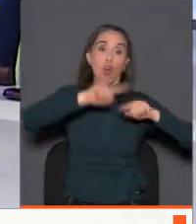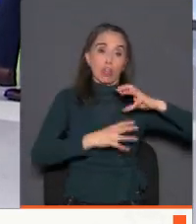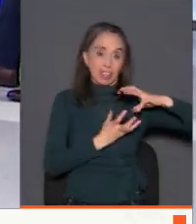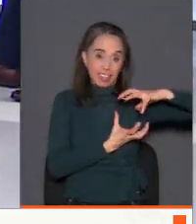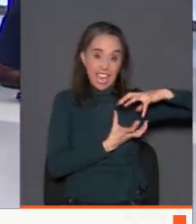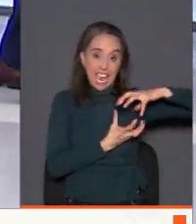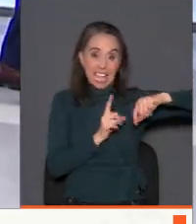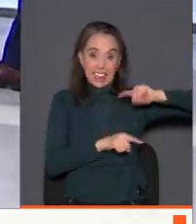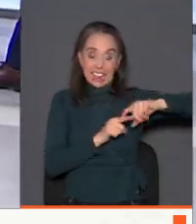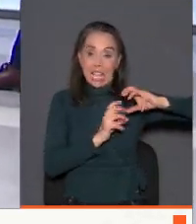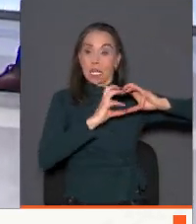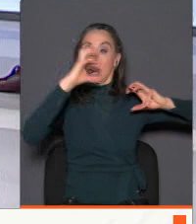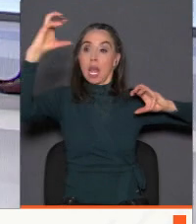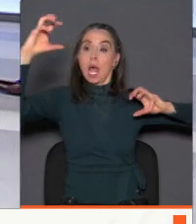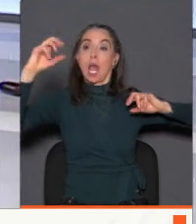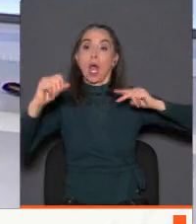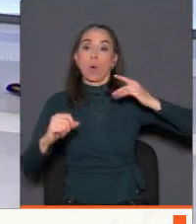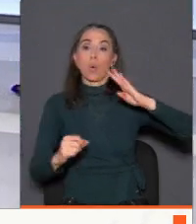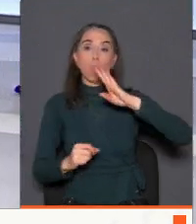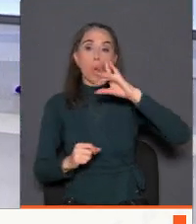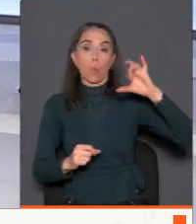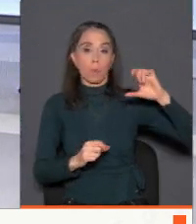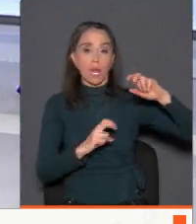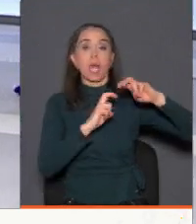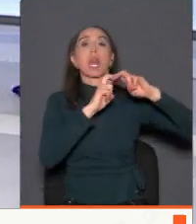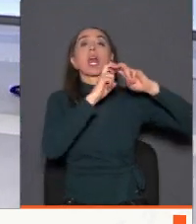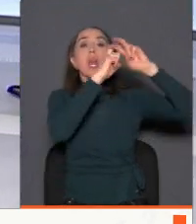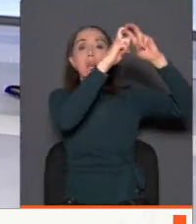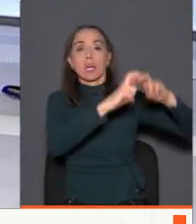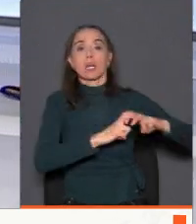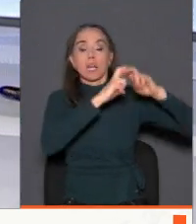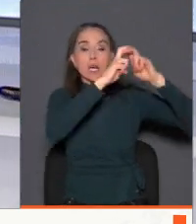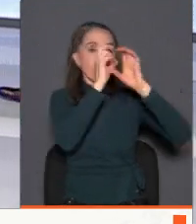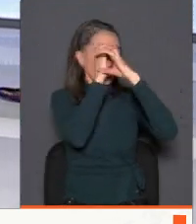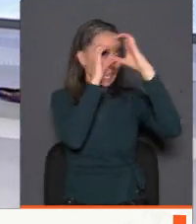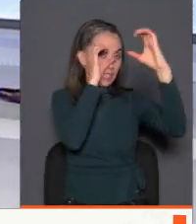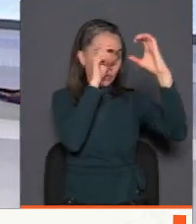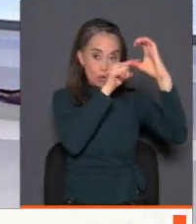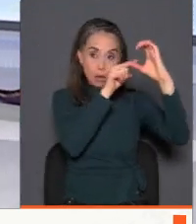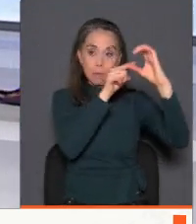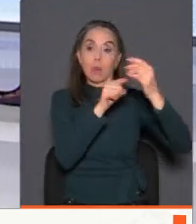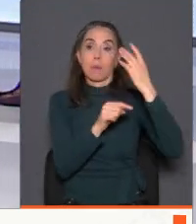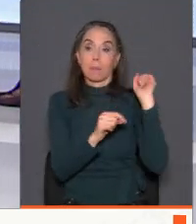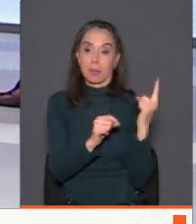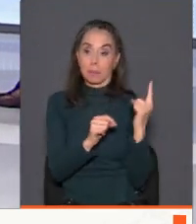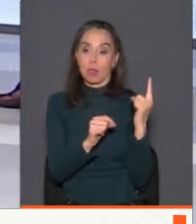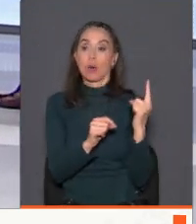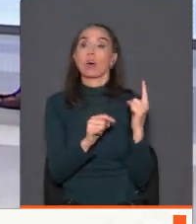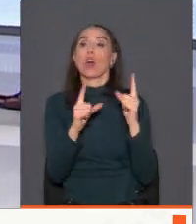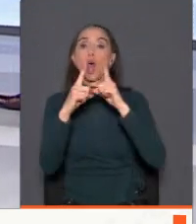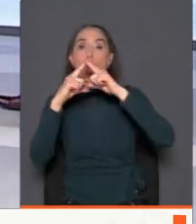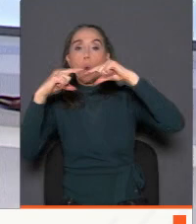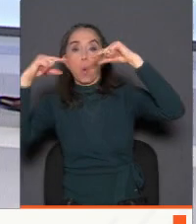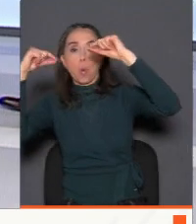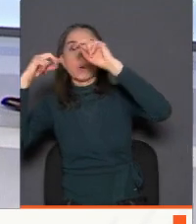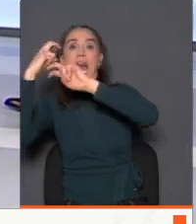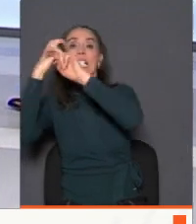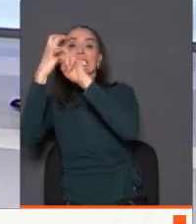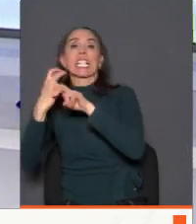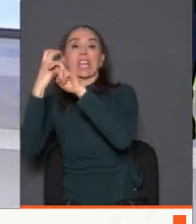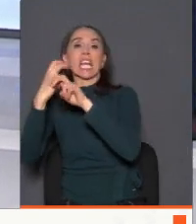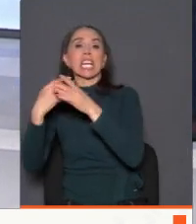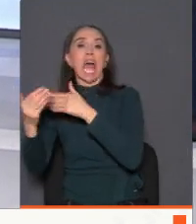dónde se encuentra el Hubble, que es el telescopio que está orbitando la Tierra, que es el antecesor. Ahí está nuestro satélite natural, la Luna, y también acá está el